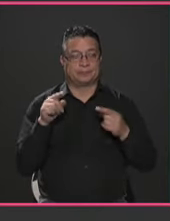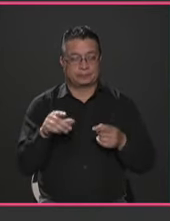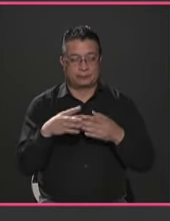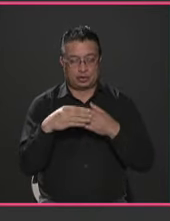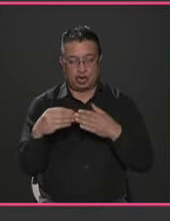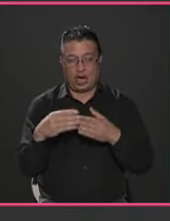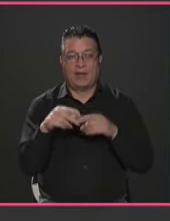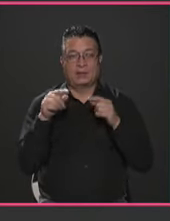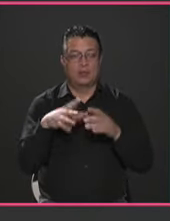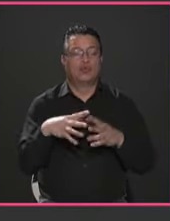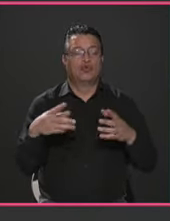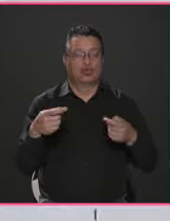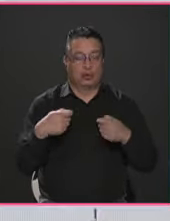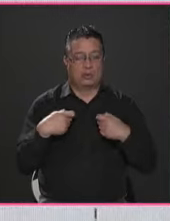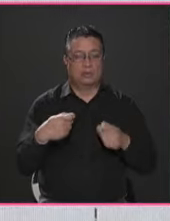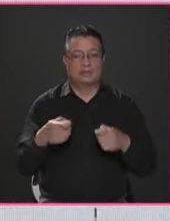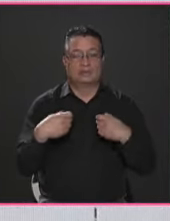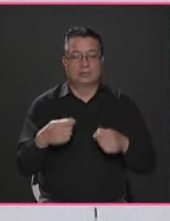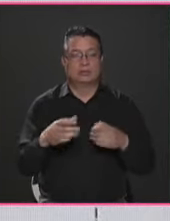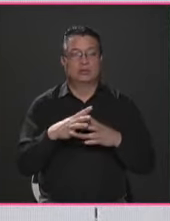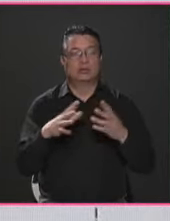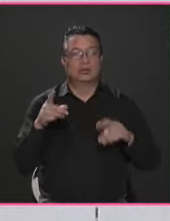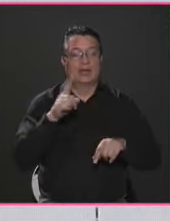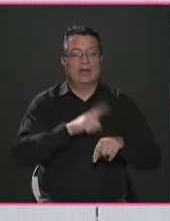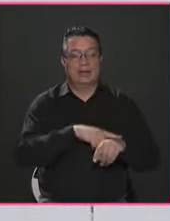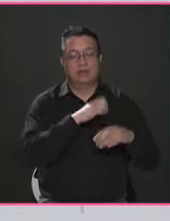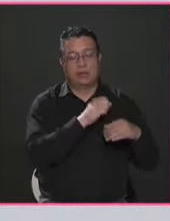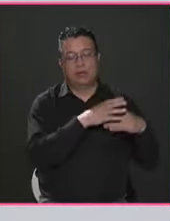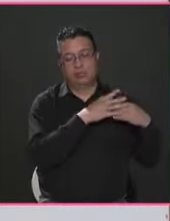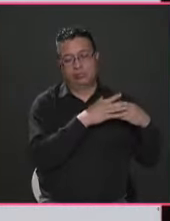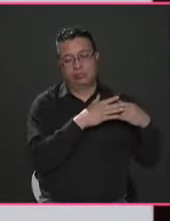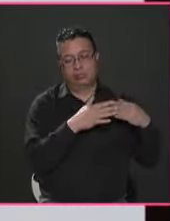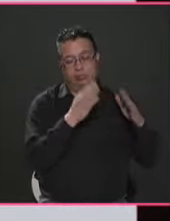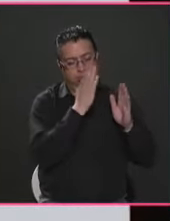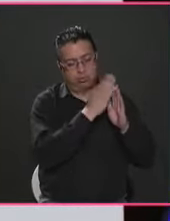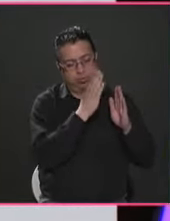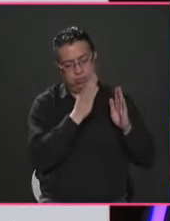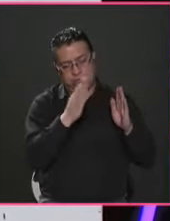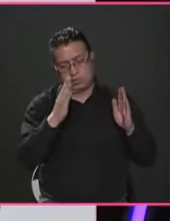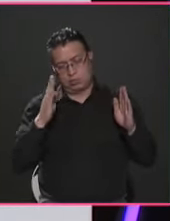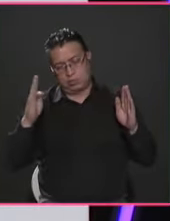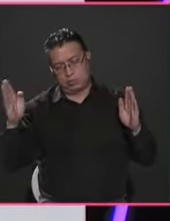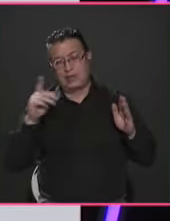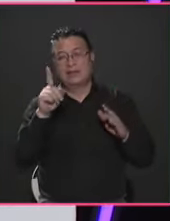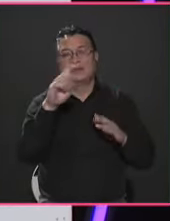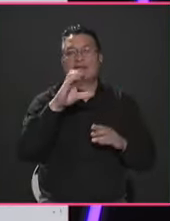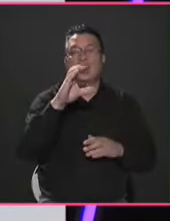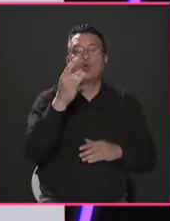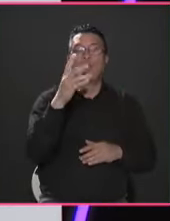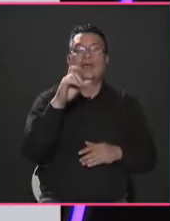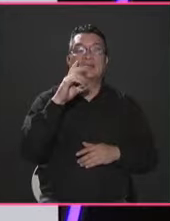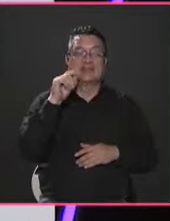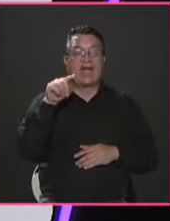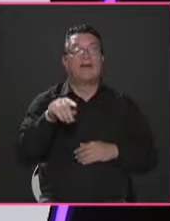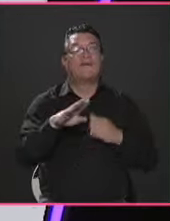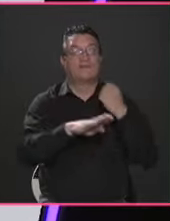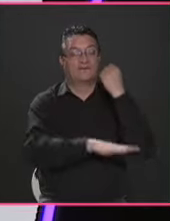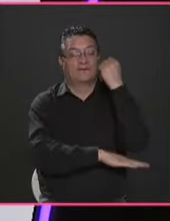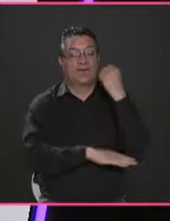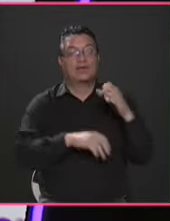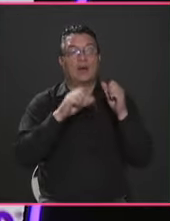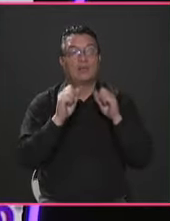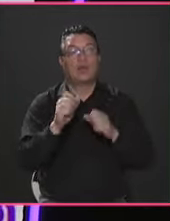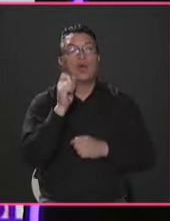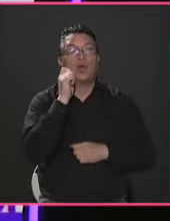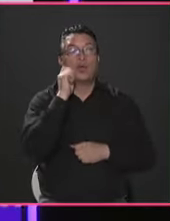cantidad de dinero y una gran cantidad de tiempo para poder secuenciar todos estos estas bases y poder describir Cuál es